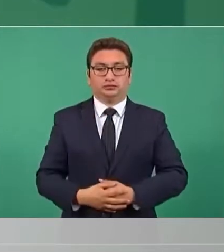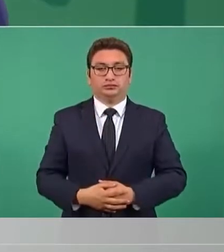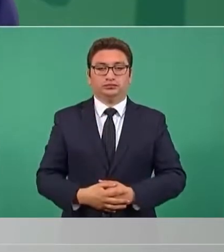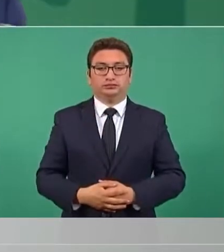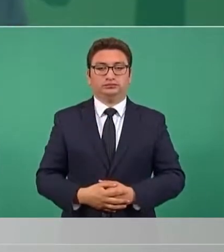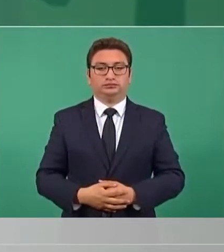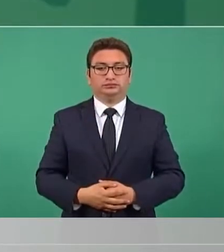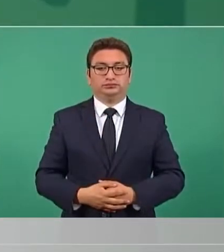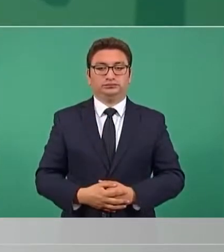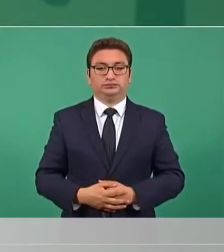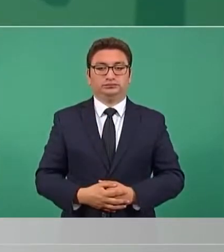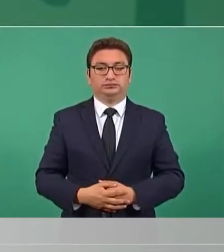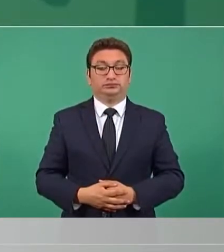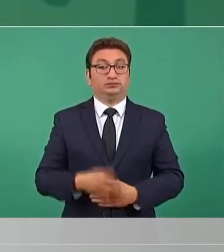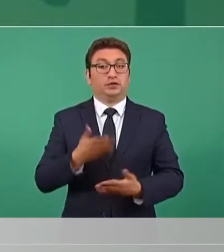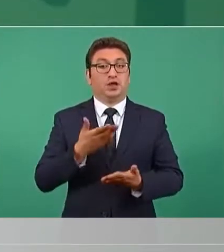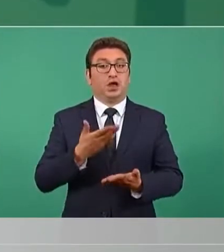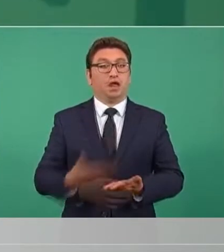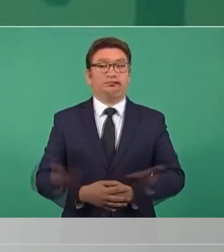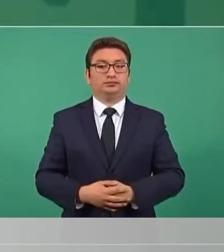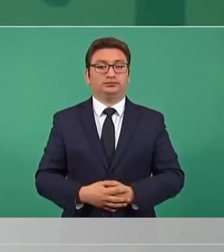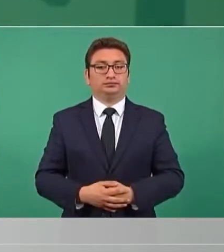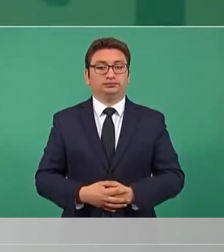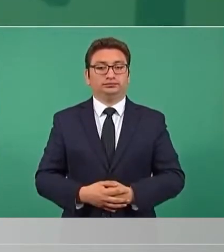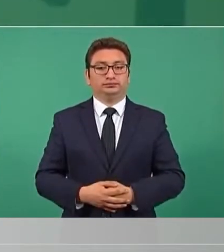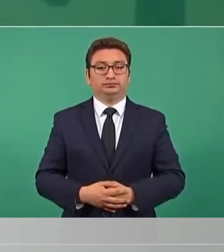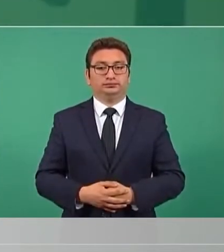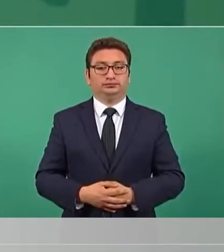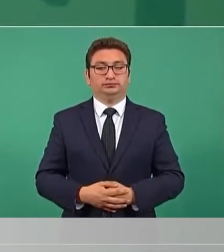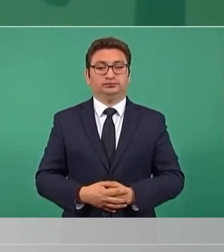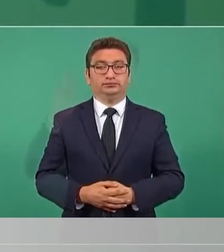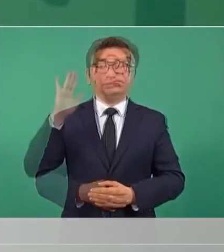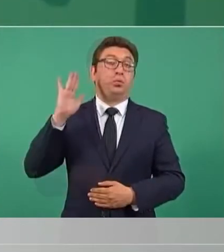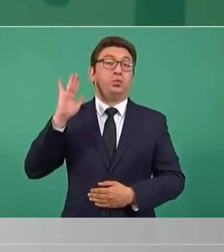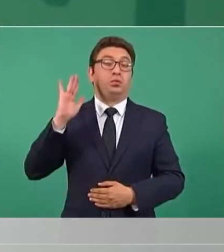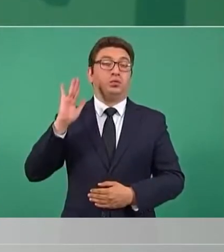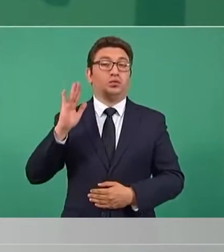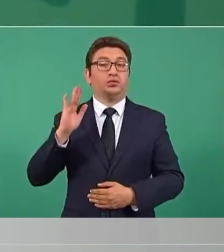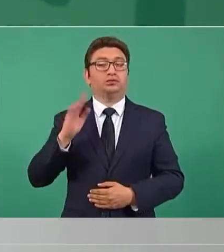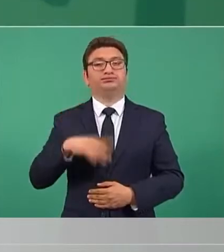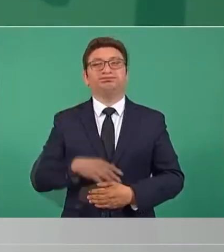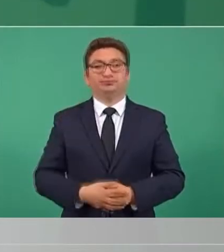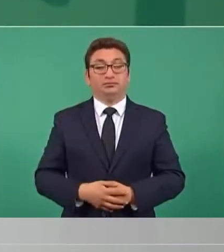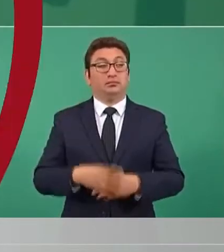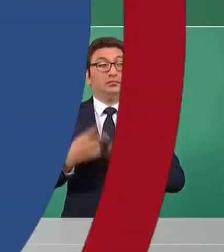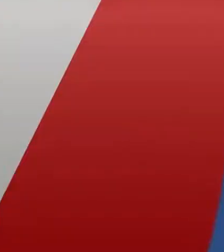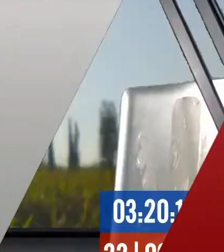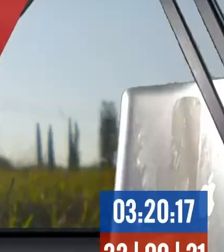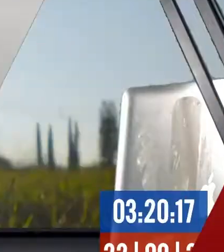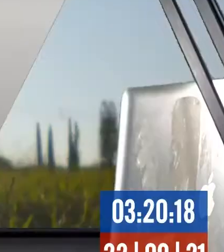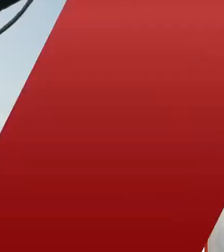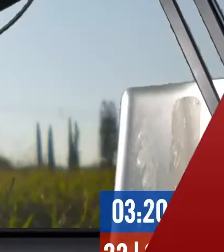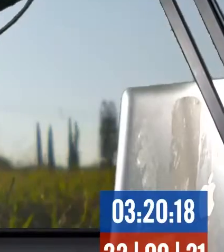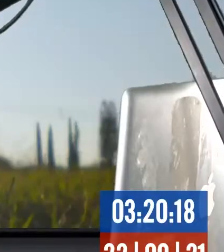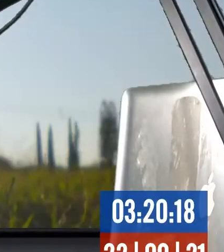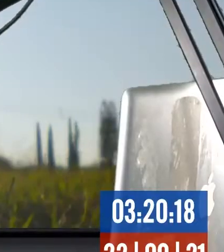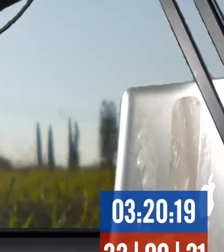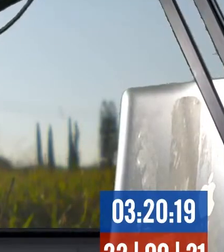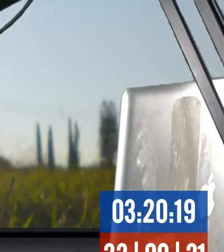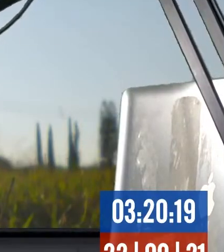ahora llevo un año en aquel entonces consumió tres siglos